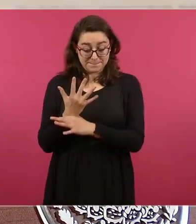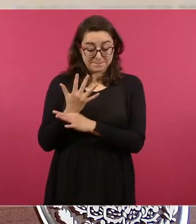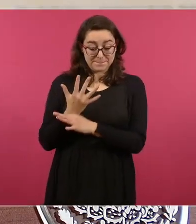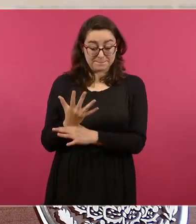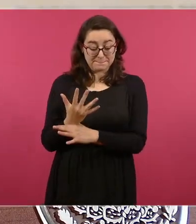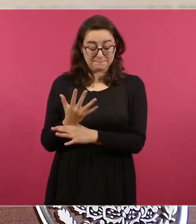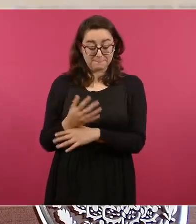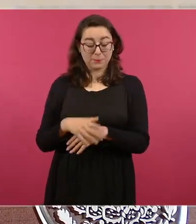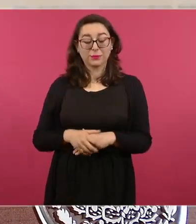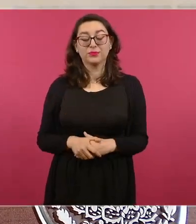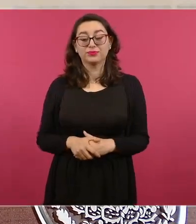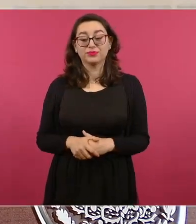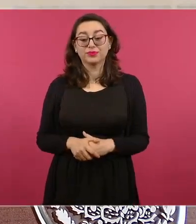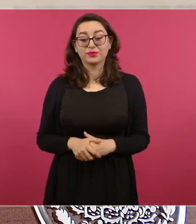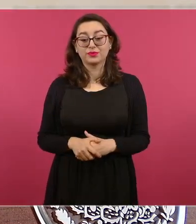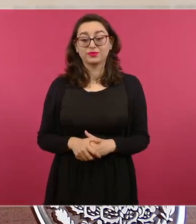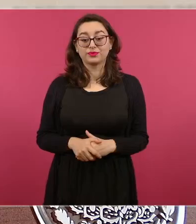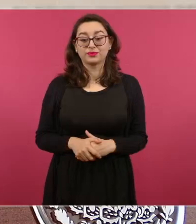que